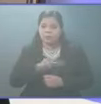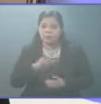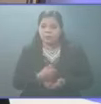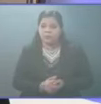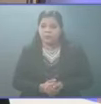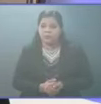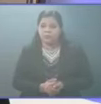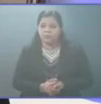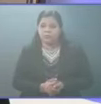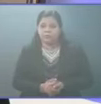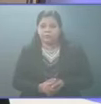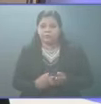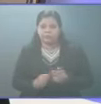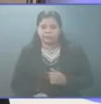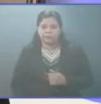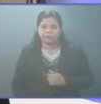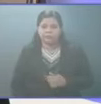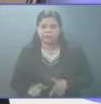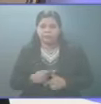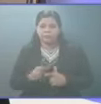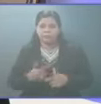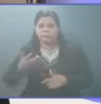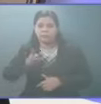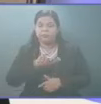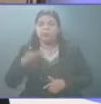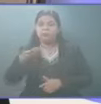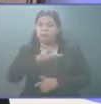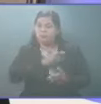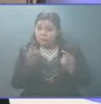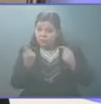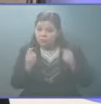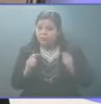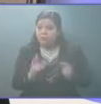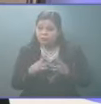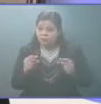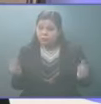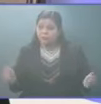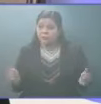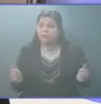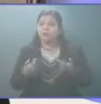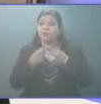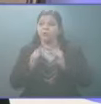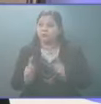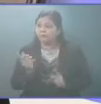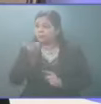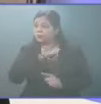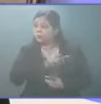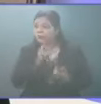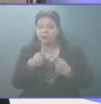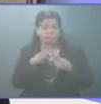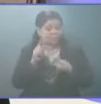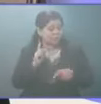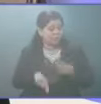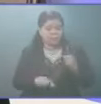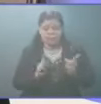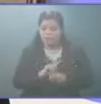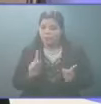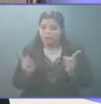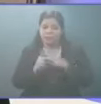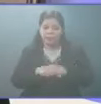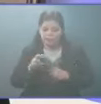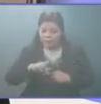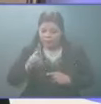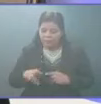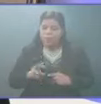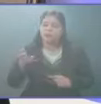en el hogar, nosotros hacemos todo lo posible para solventar, pero no podemos cambiar la realidad de la pandemia en la que vivimos y